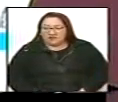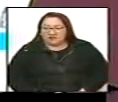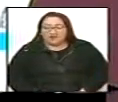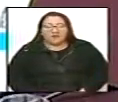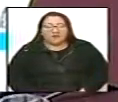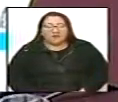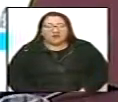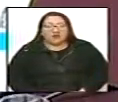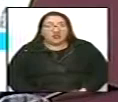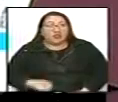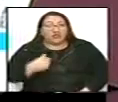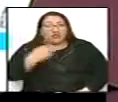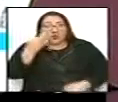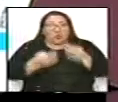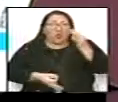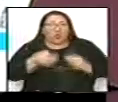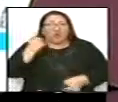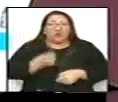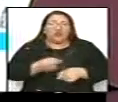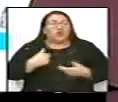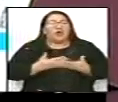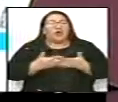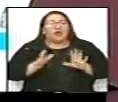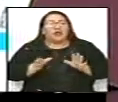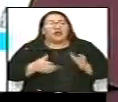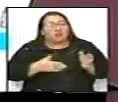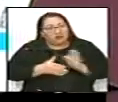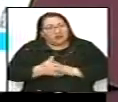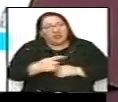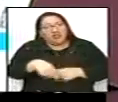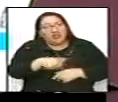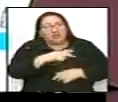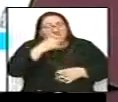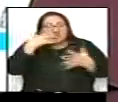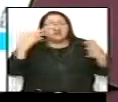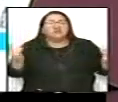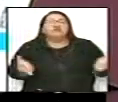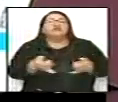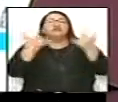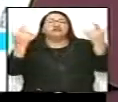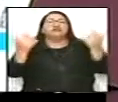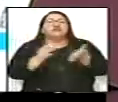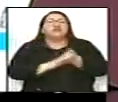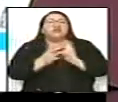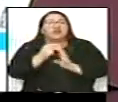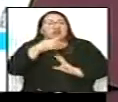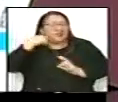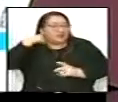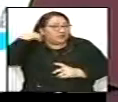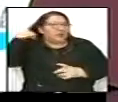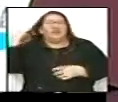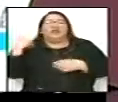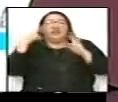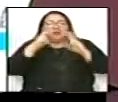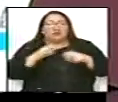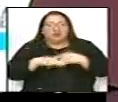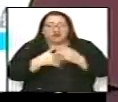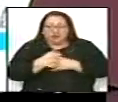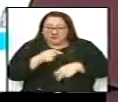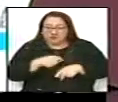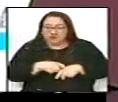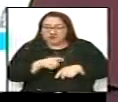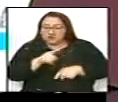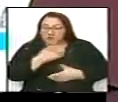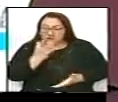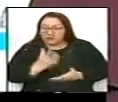a nadie, sino vamos a abrir la puerta para que entren aires frescos y se investigue lo que tenga que investigarse, y en este caso